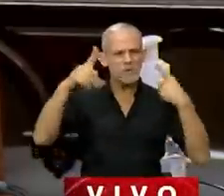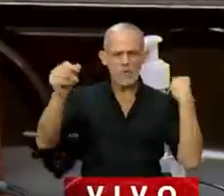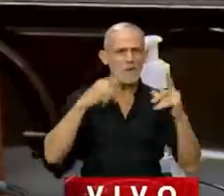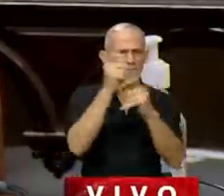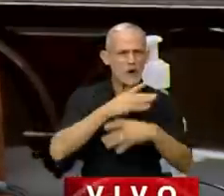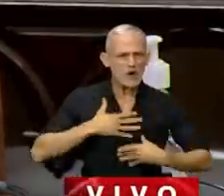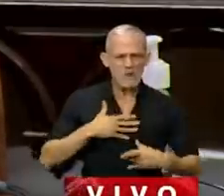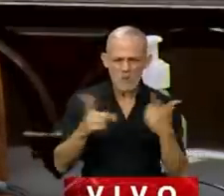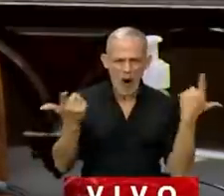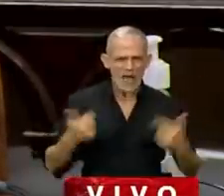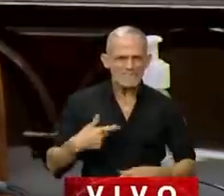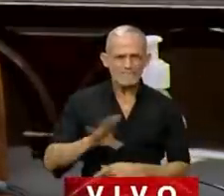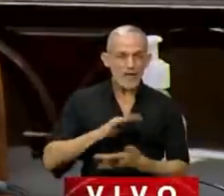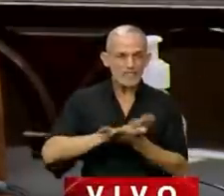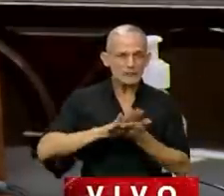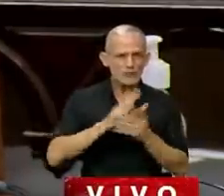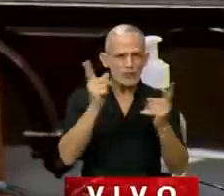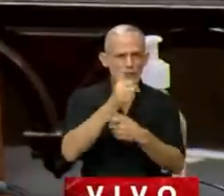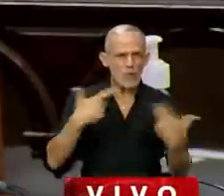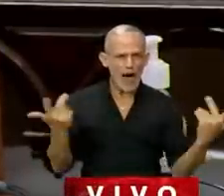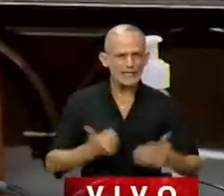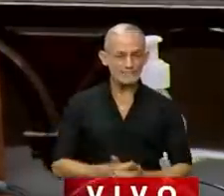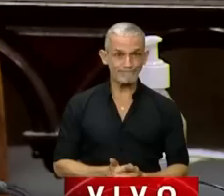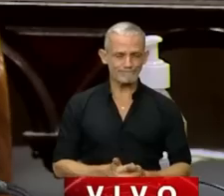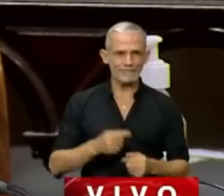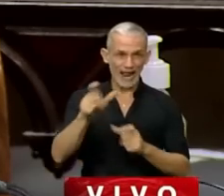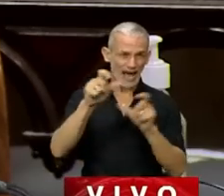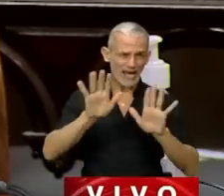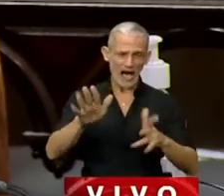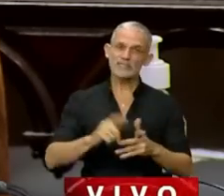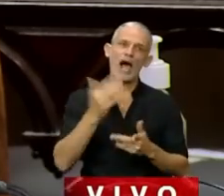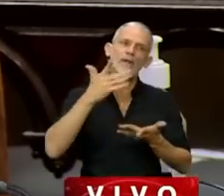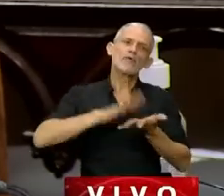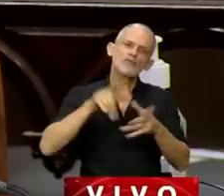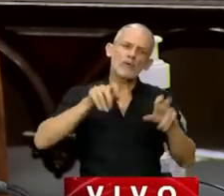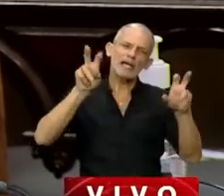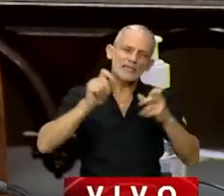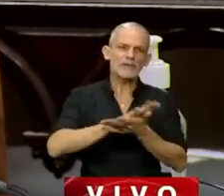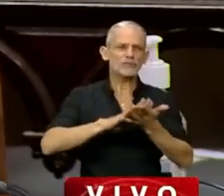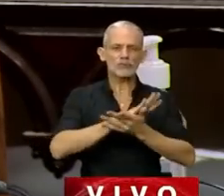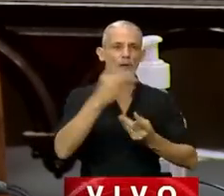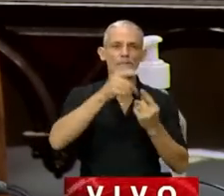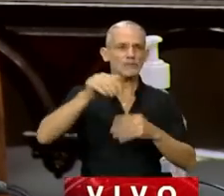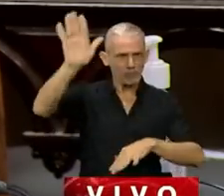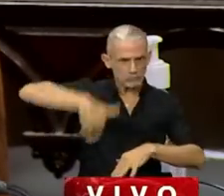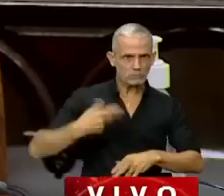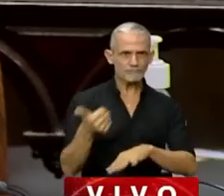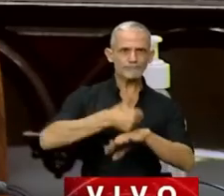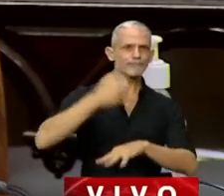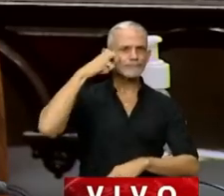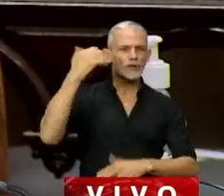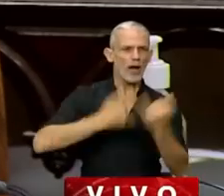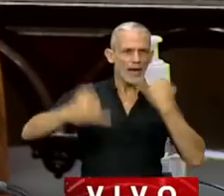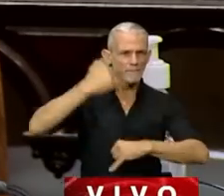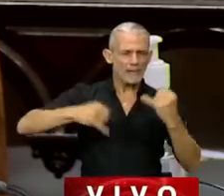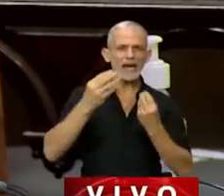sus problemas, que no les da respuesta. Si no hablamos de esto y no resolvemos que los funcionarios vengan a este Congreso a